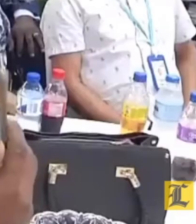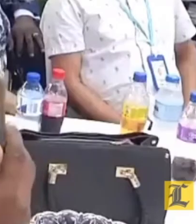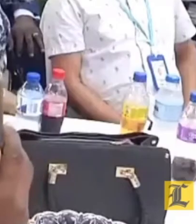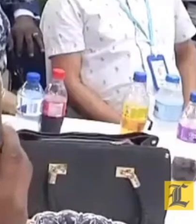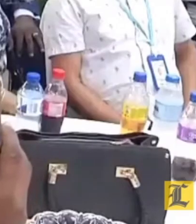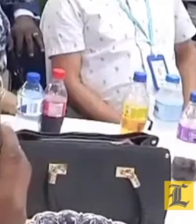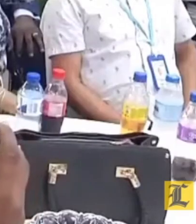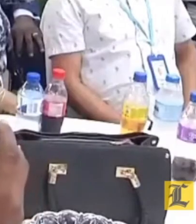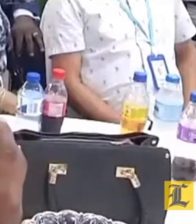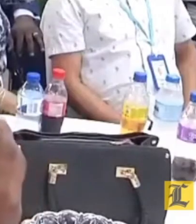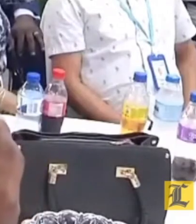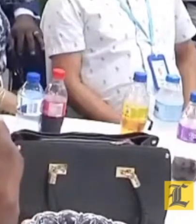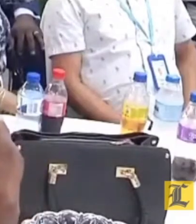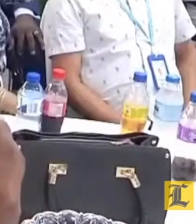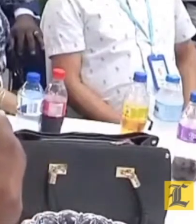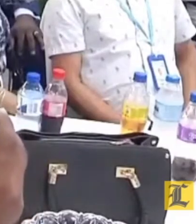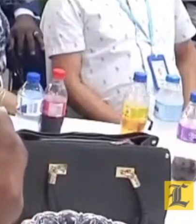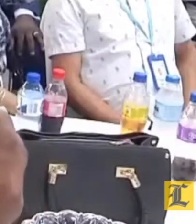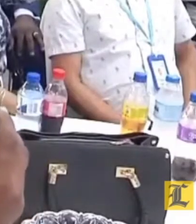y las regidoras?